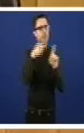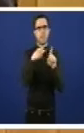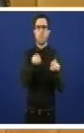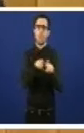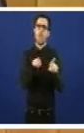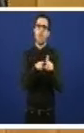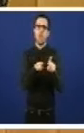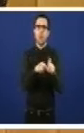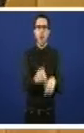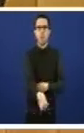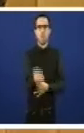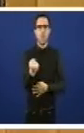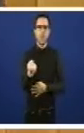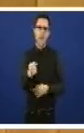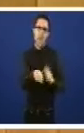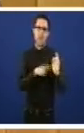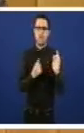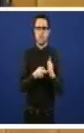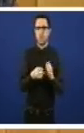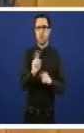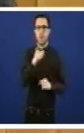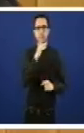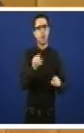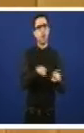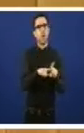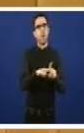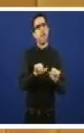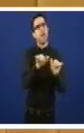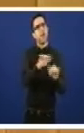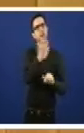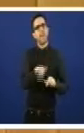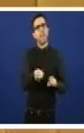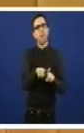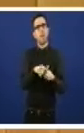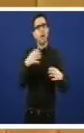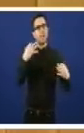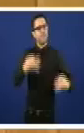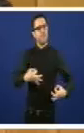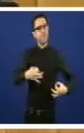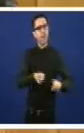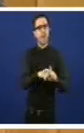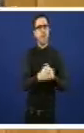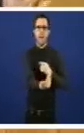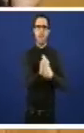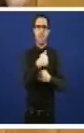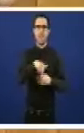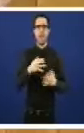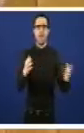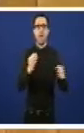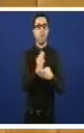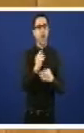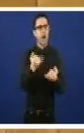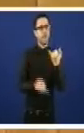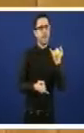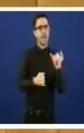efectivamente danlle unha cobertura formal ou traelo en esta Cámara, tratase de gobernar por decreto. Iso é que parece que lle